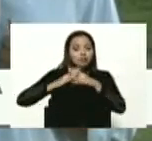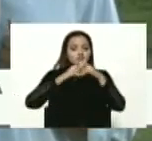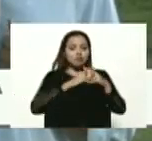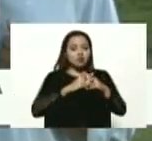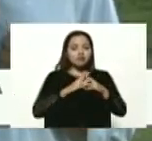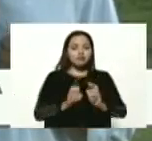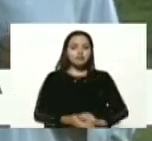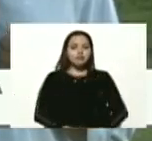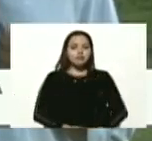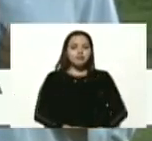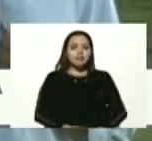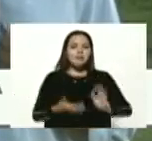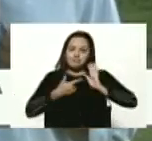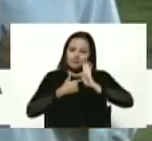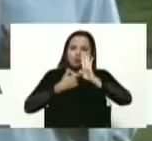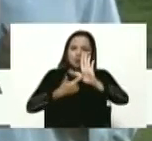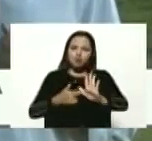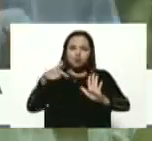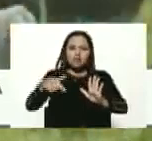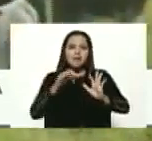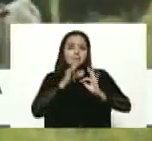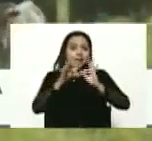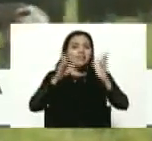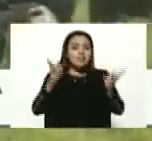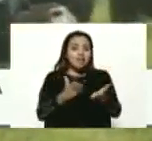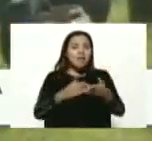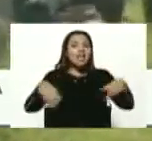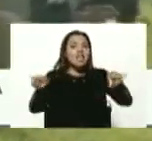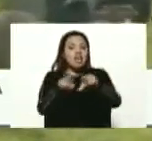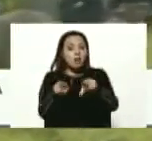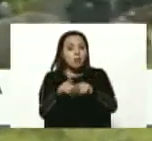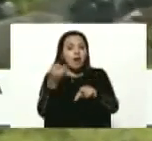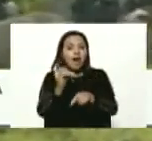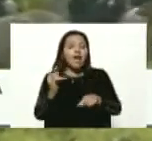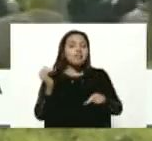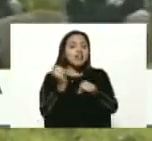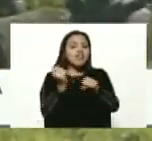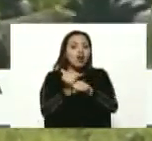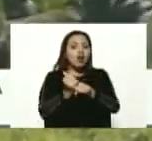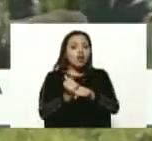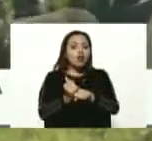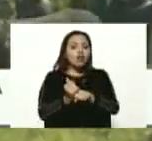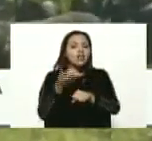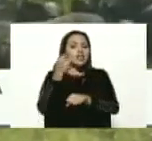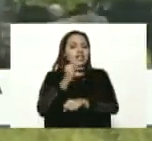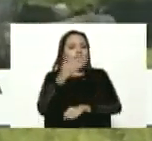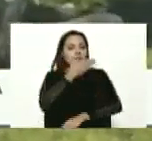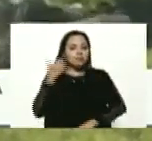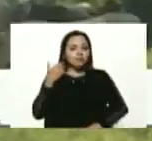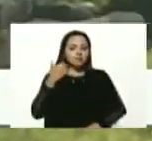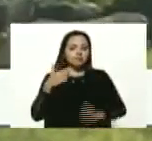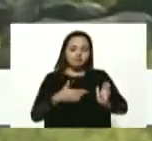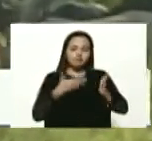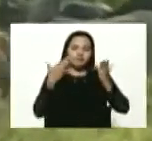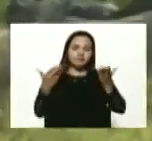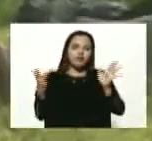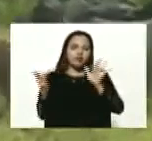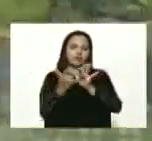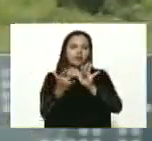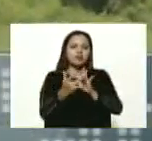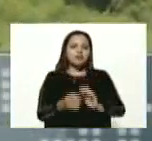y demostrando que entre pandemia y producción no hay contradicción, señor presidente. Adelante.